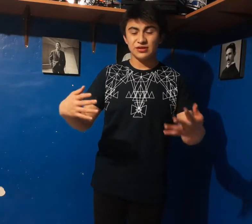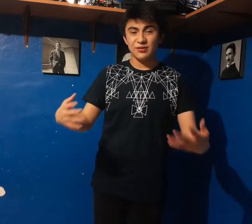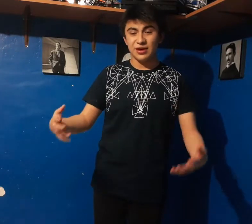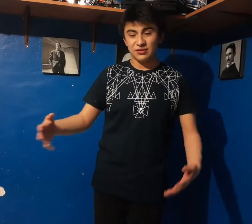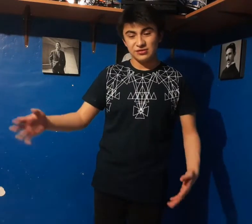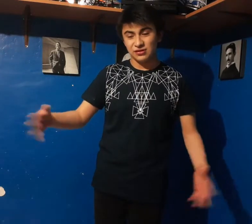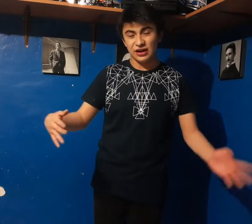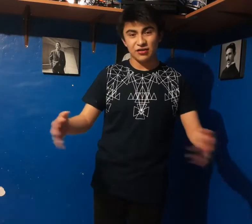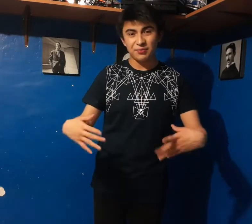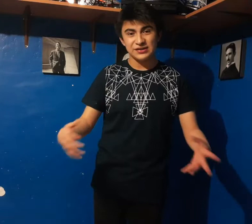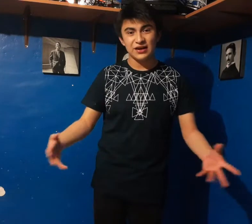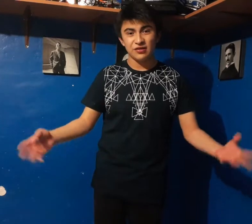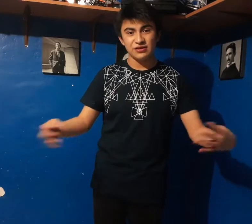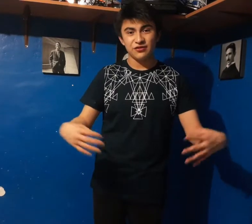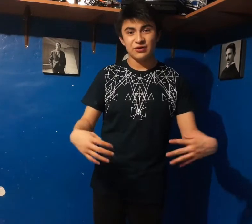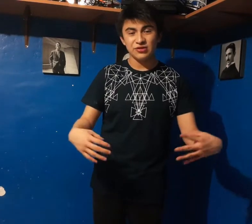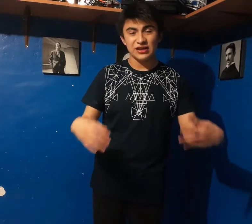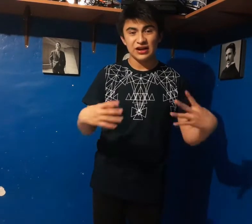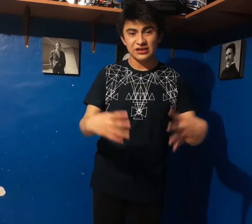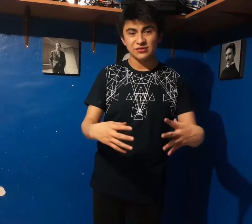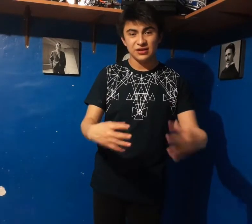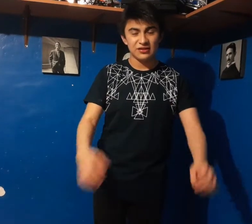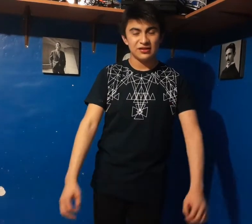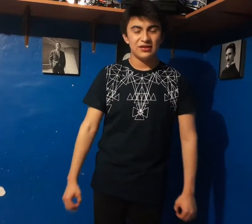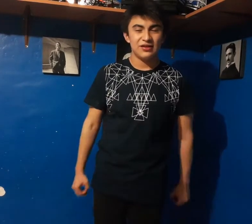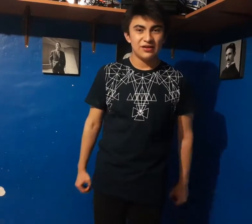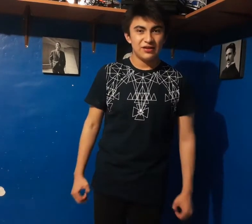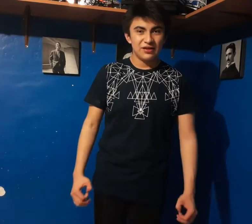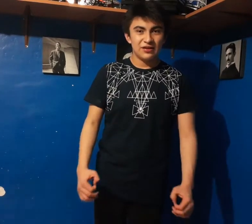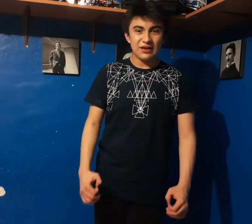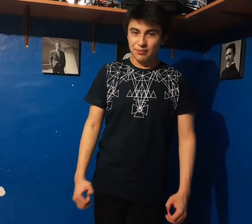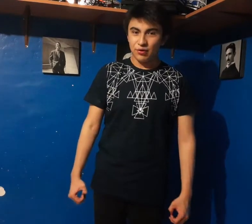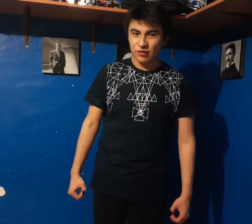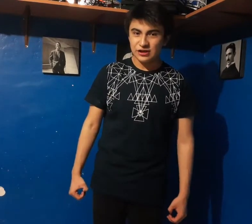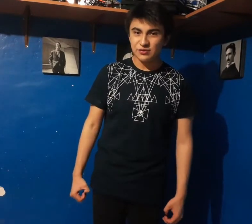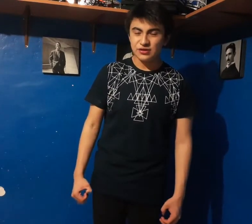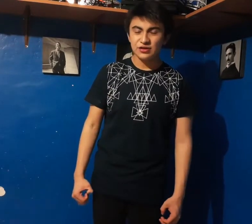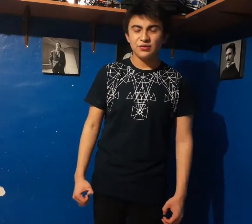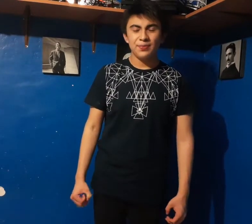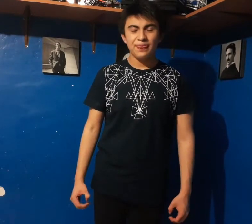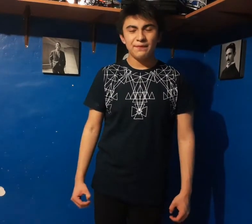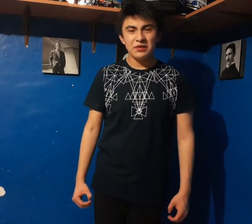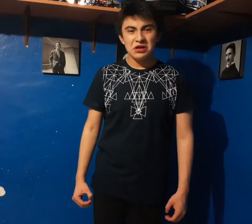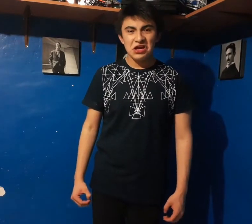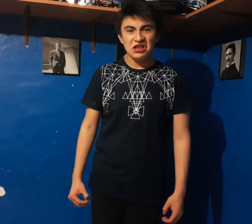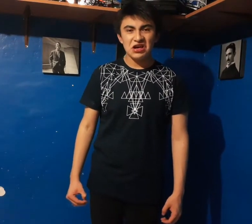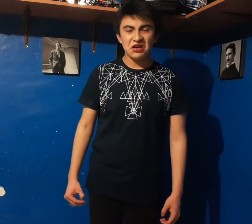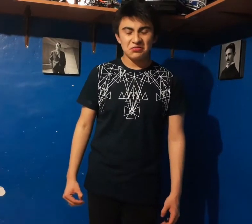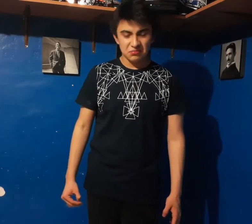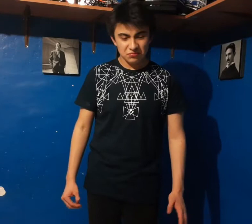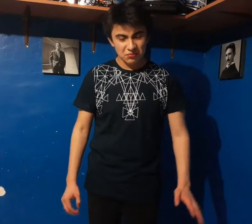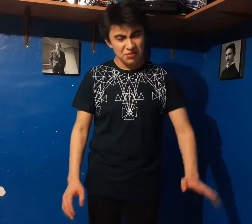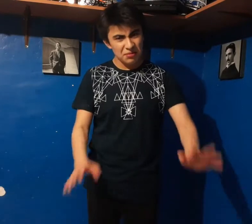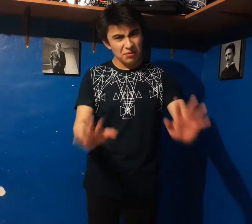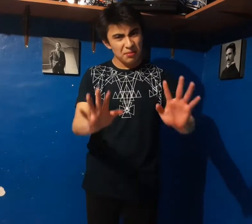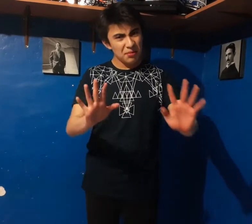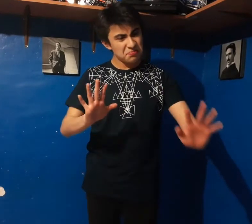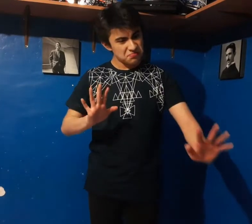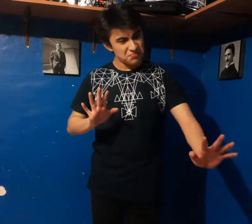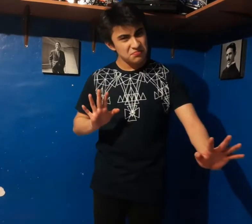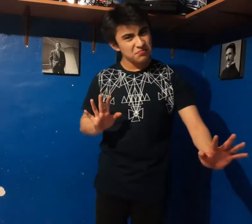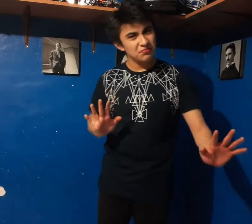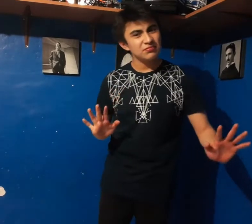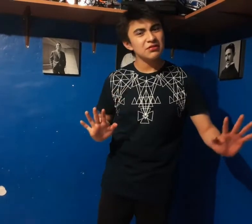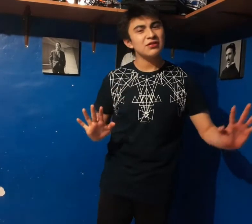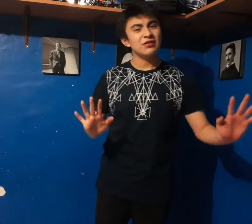les funcionaba y entonces no dejaron pasar a los enfermos a la ciudad. Tampoco les funcionó y dijeron, va.